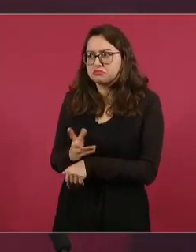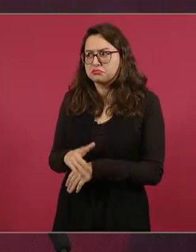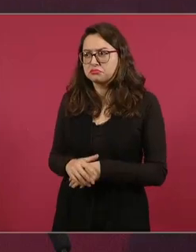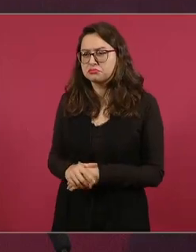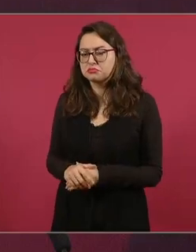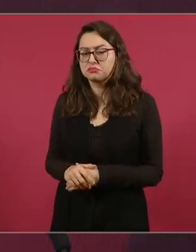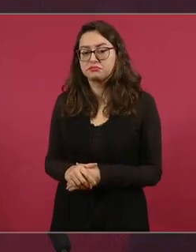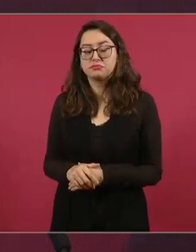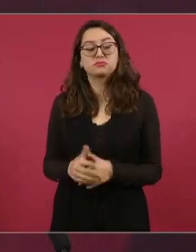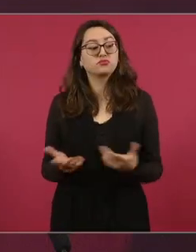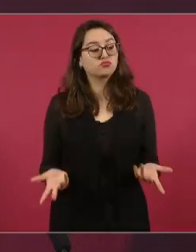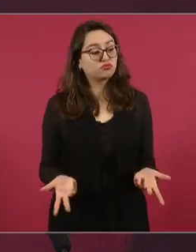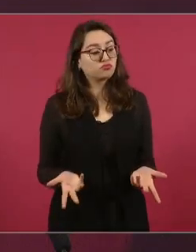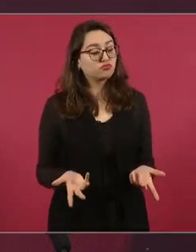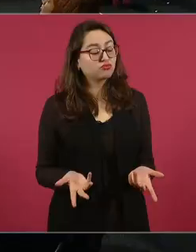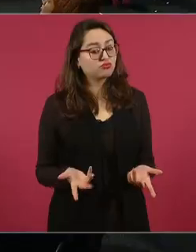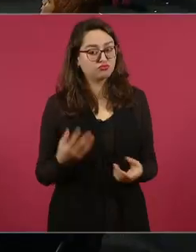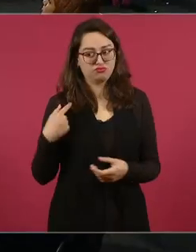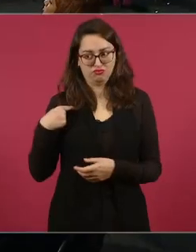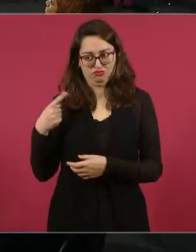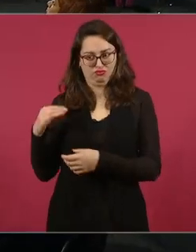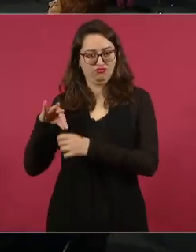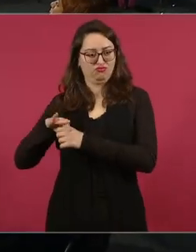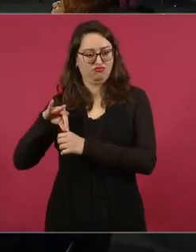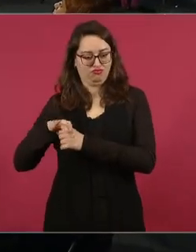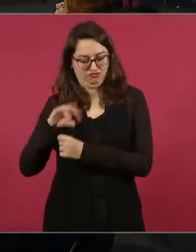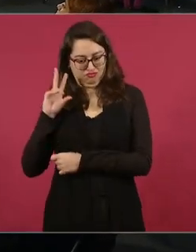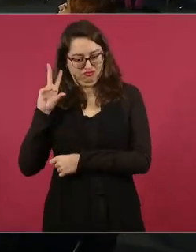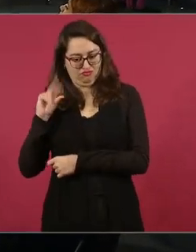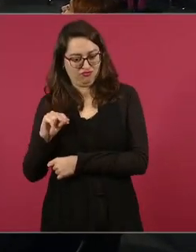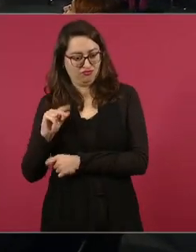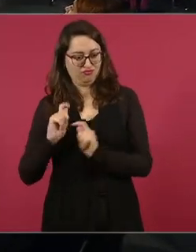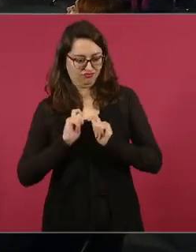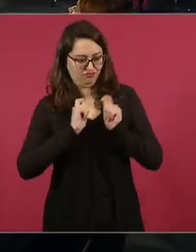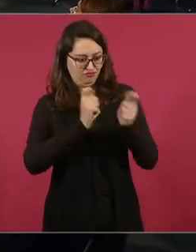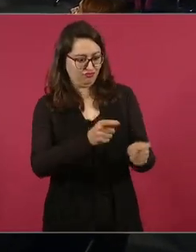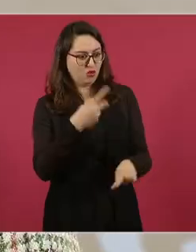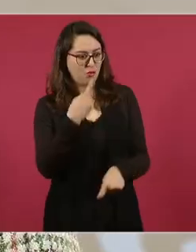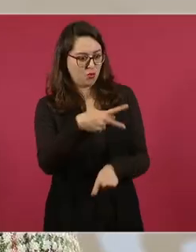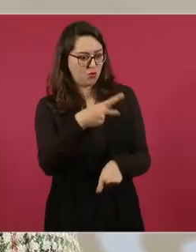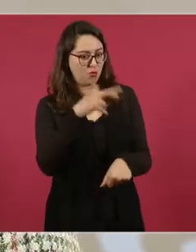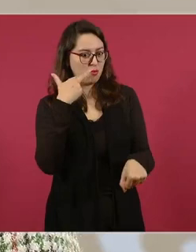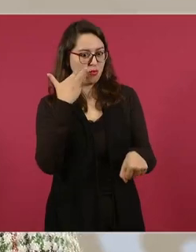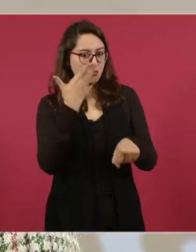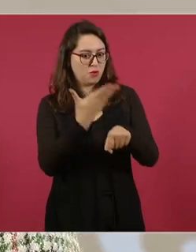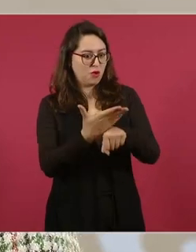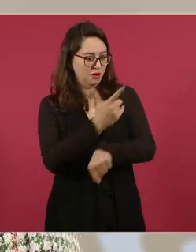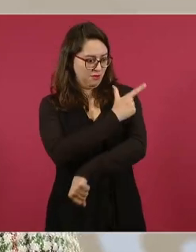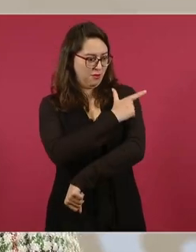debería de estar alegre si usted va a manejar la guardia.